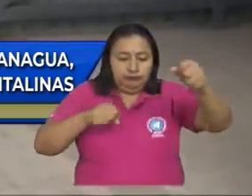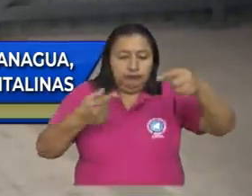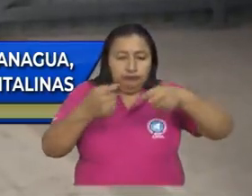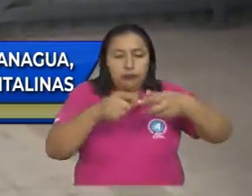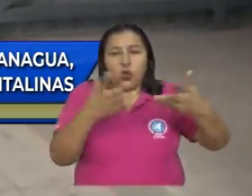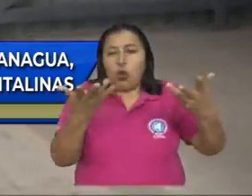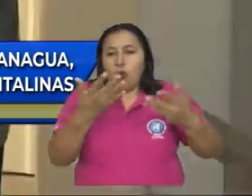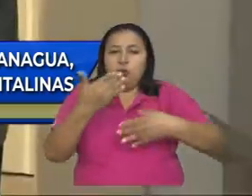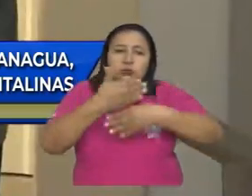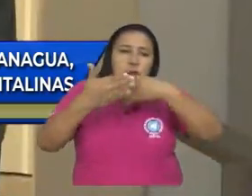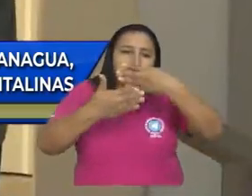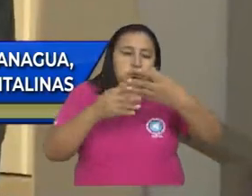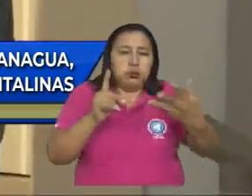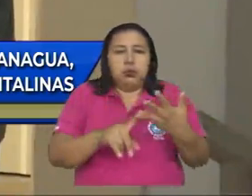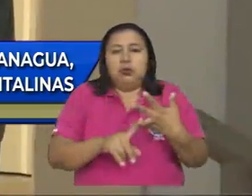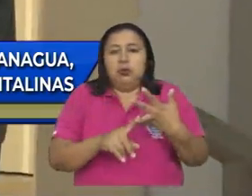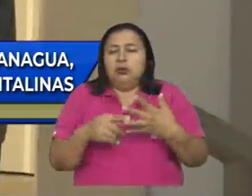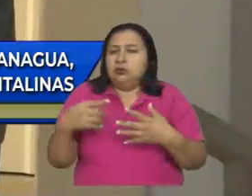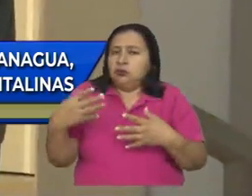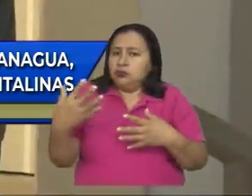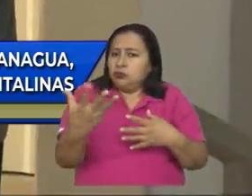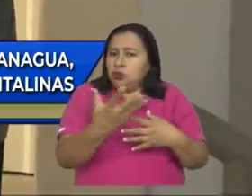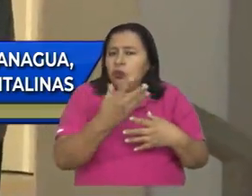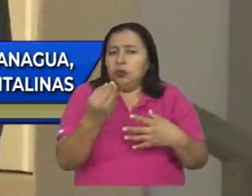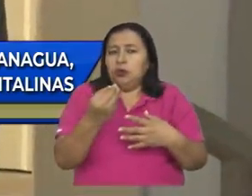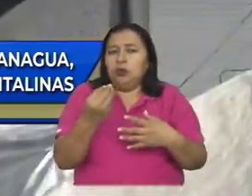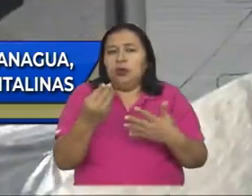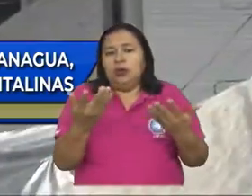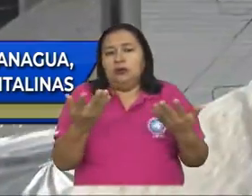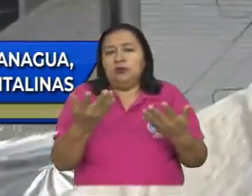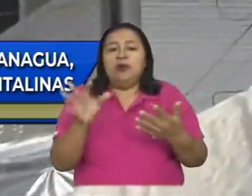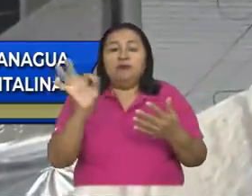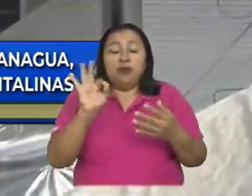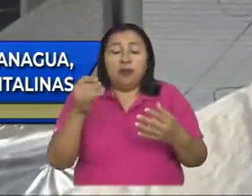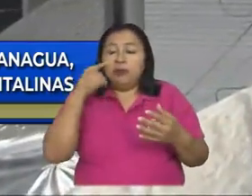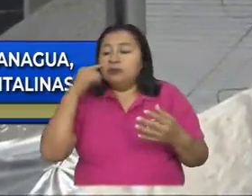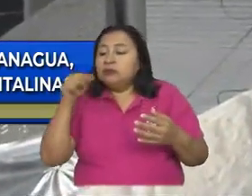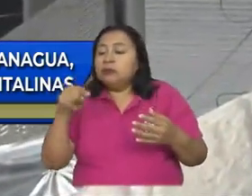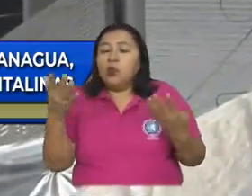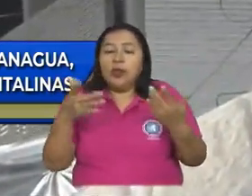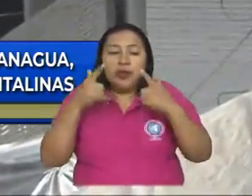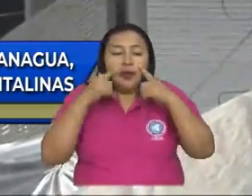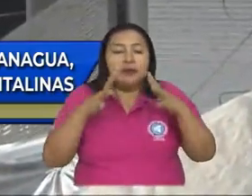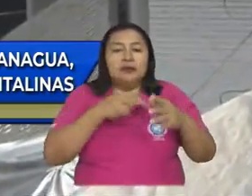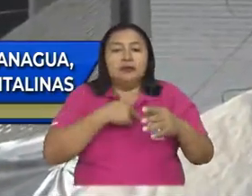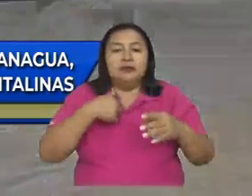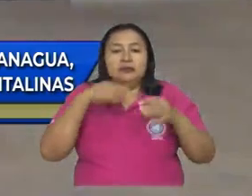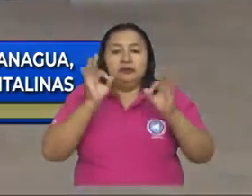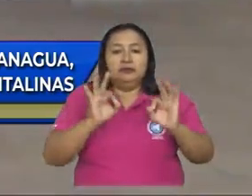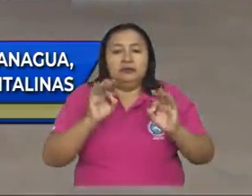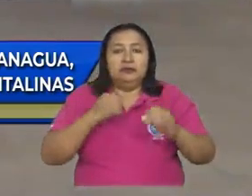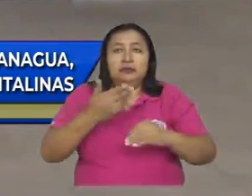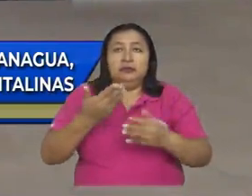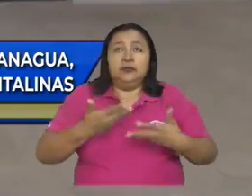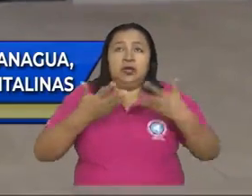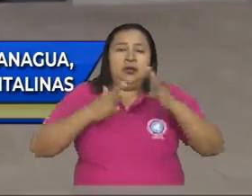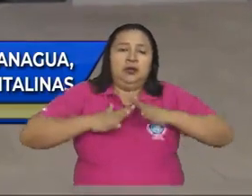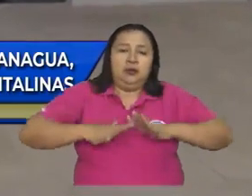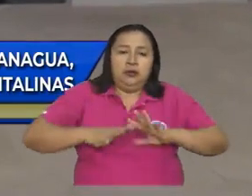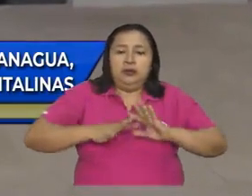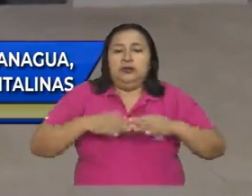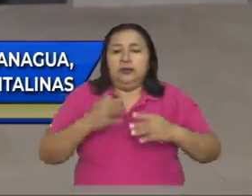se construyó y todas las medidas que se han tomado nos hacen nos dan más